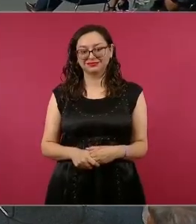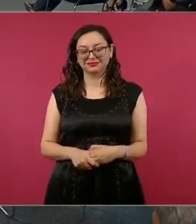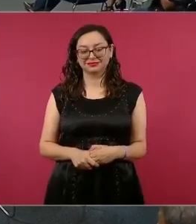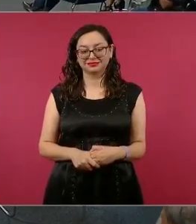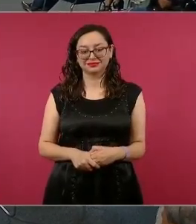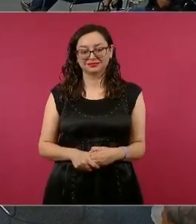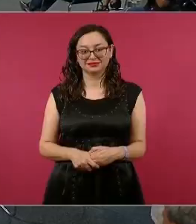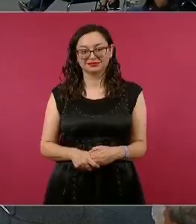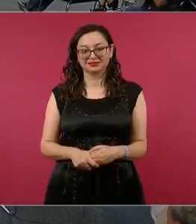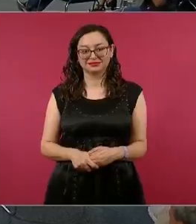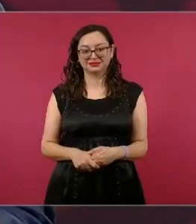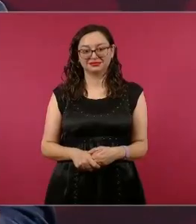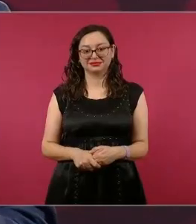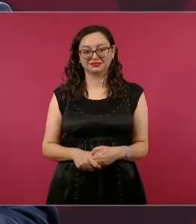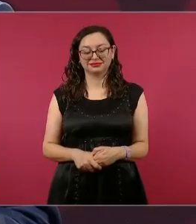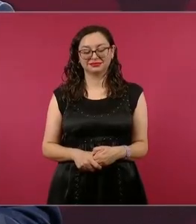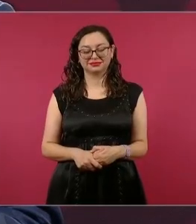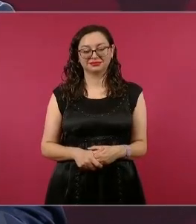y